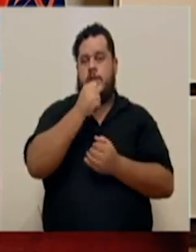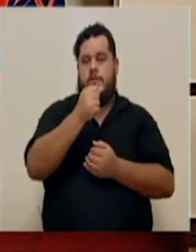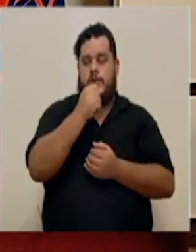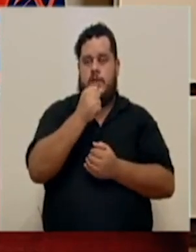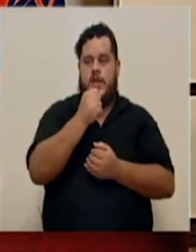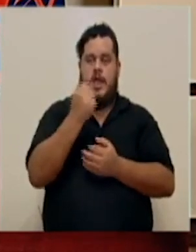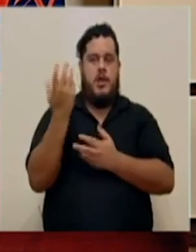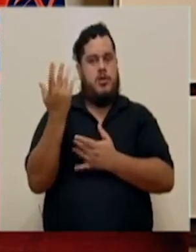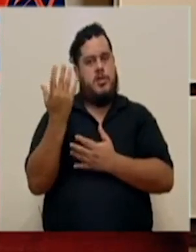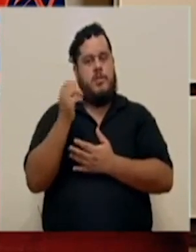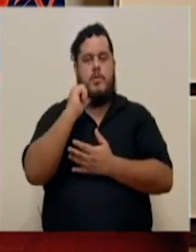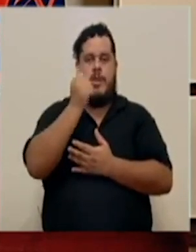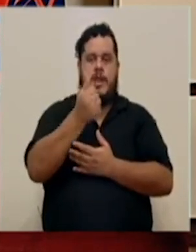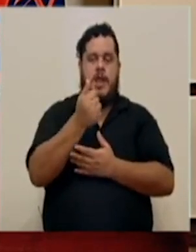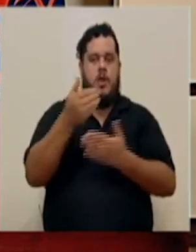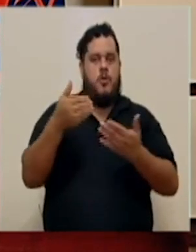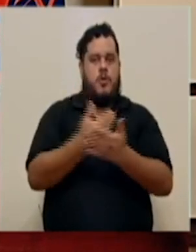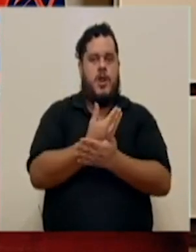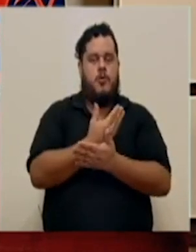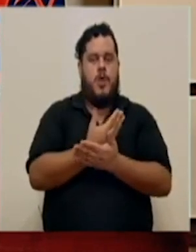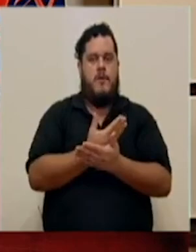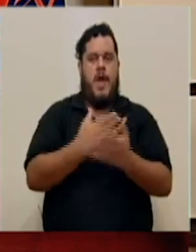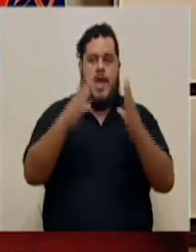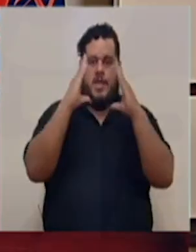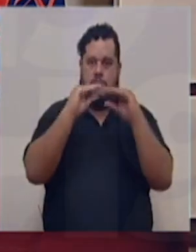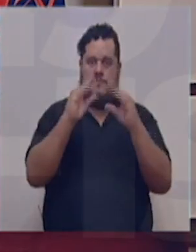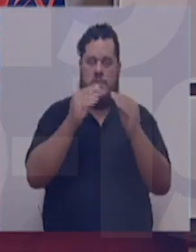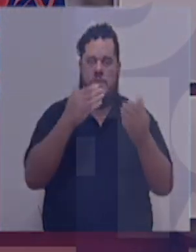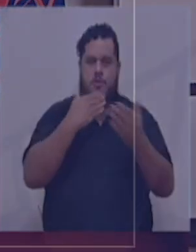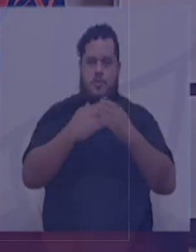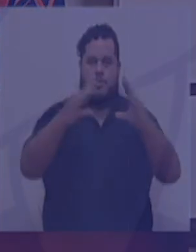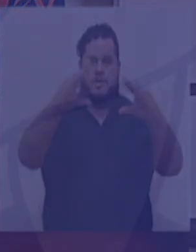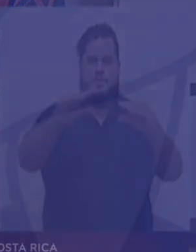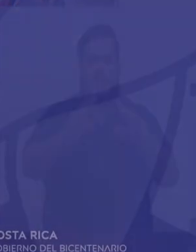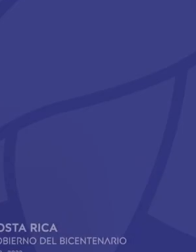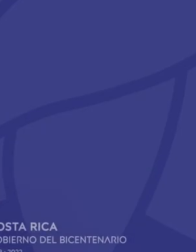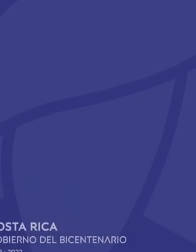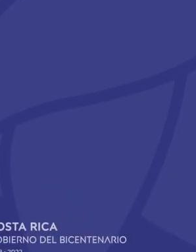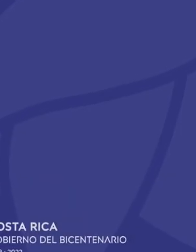de prensa. Los esperamos mañana con una nueva actualización. Muy buenas tardes.